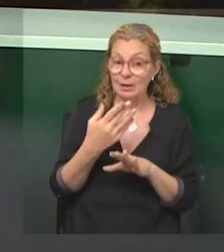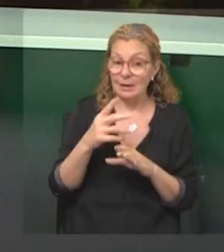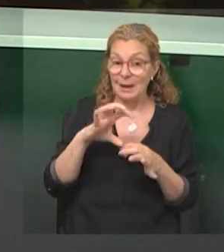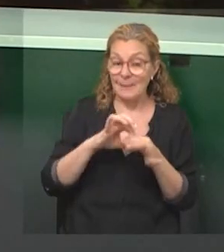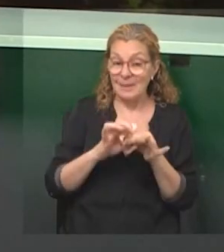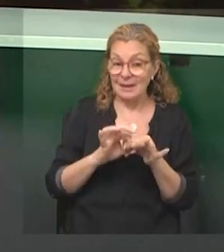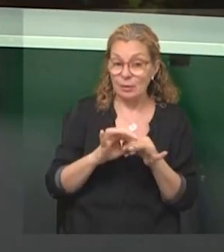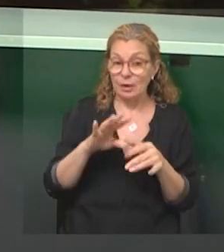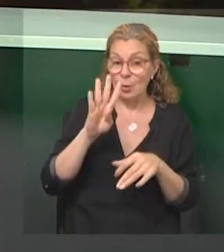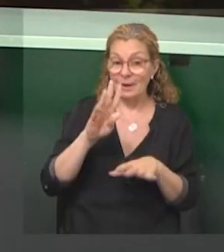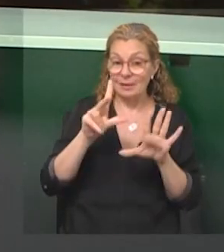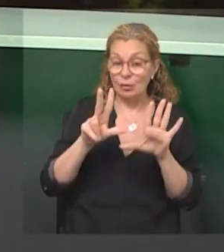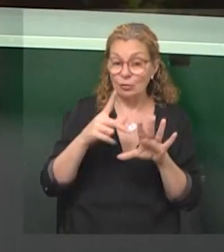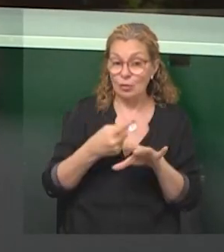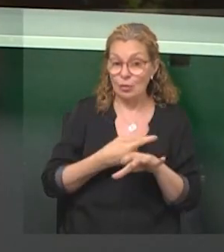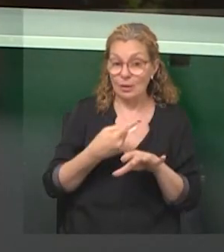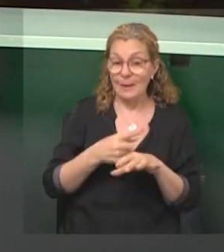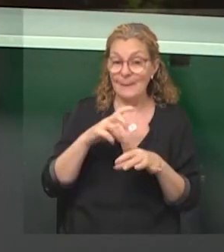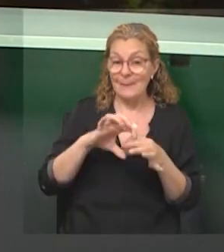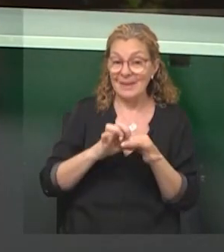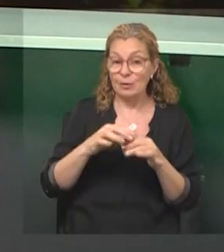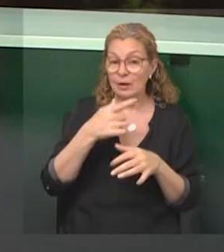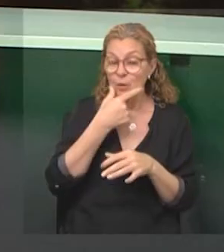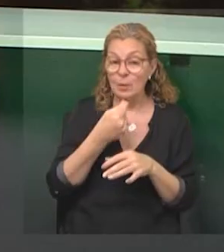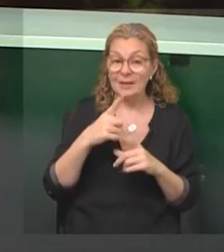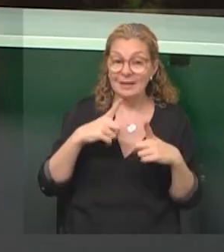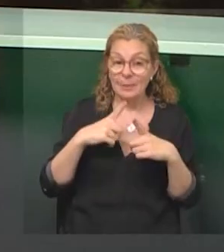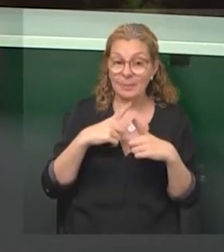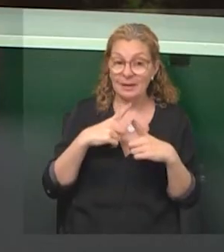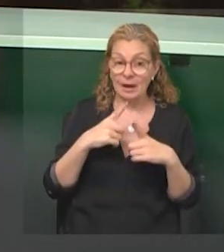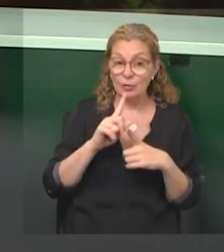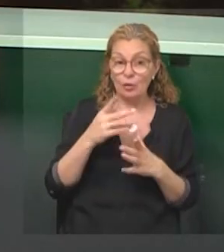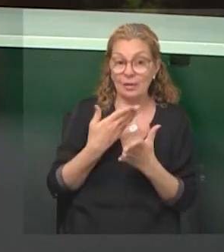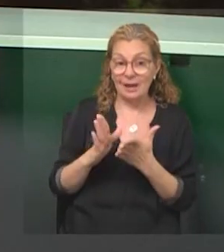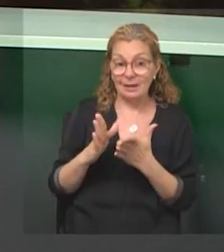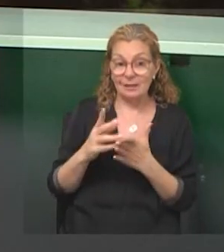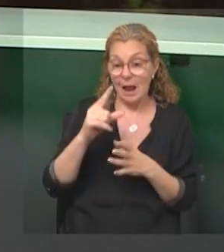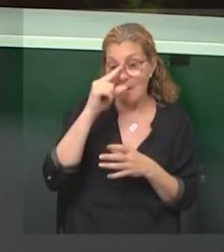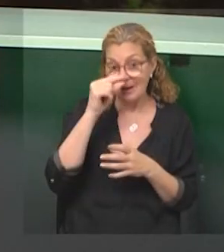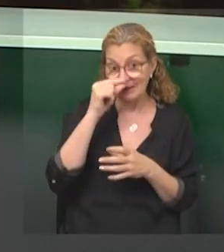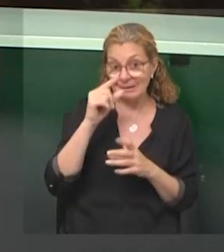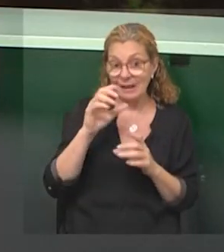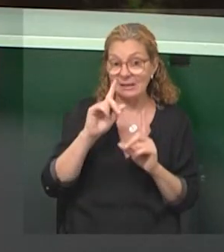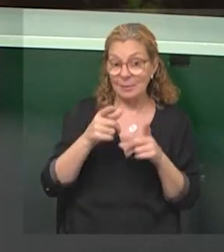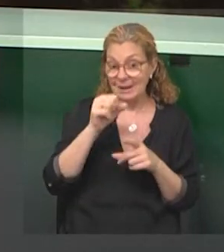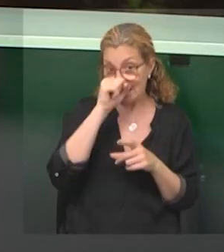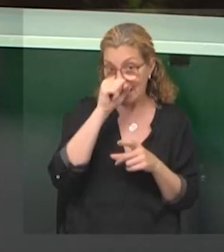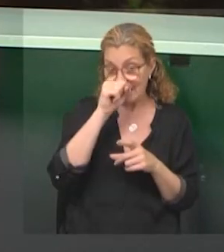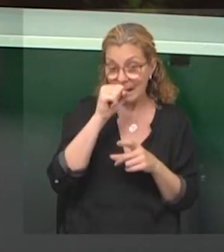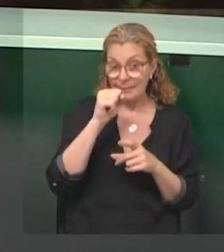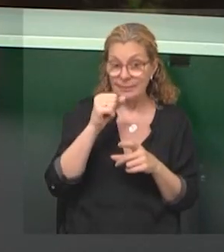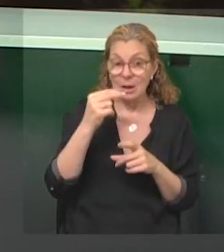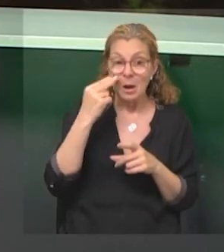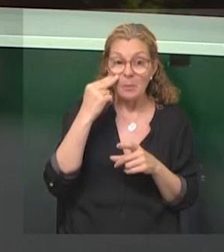miércoles y por 48 horas O sea por lo menos miércoles y jueves Se esperan o no se descartan alertas amarillas y hasta naranjas debido a la